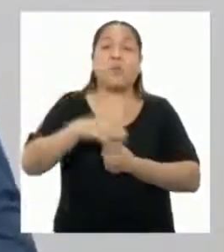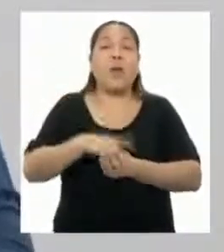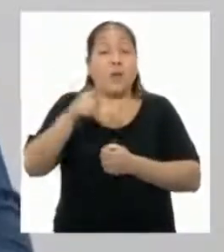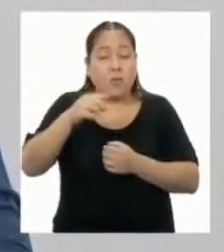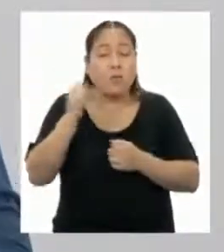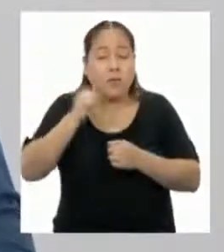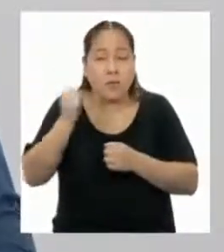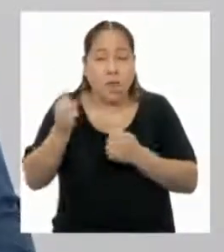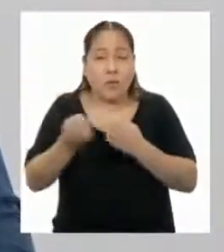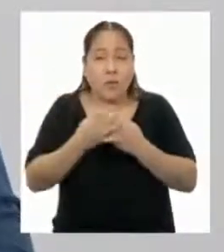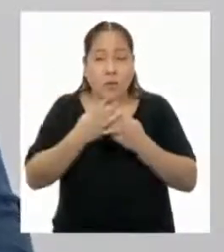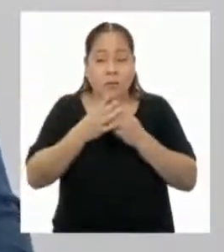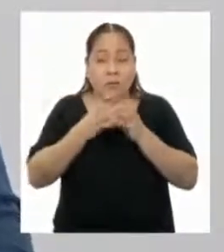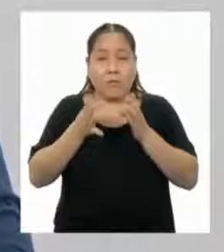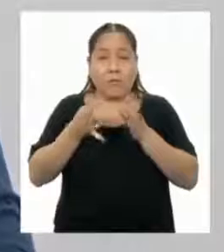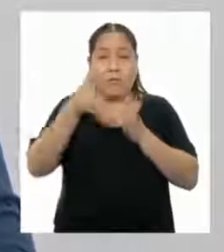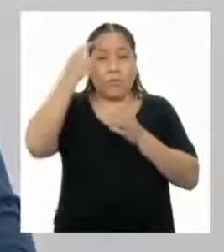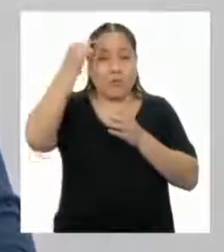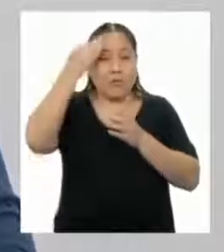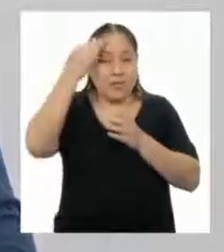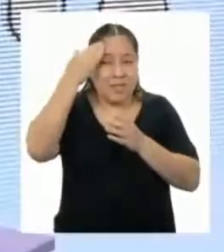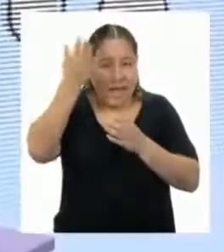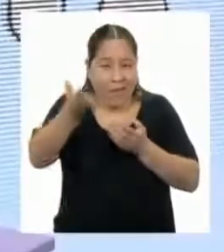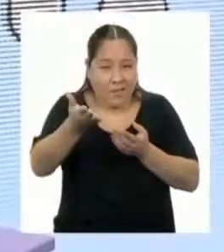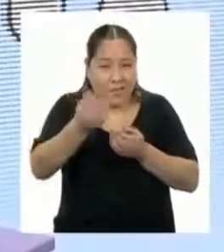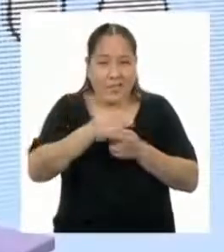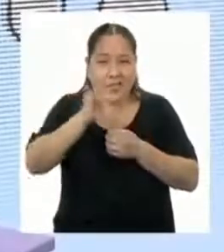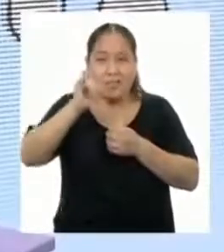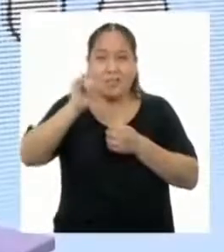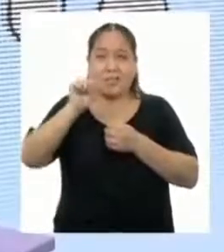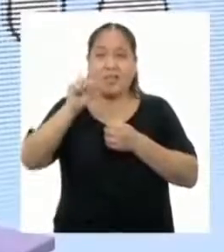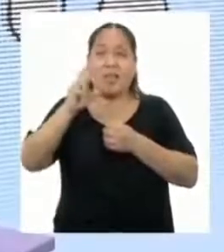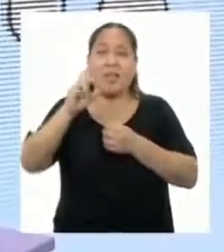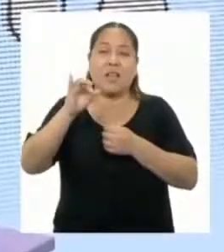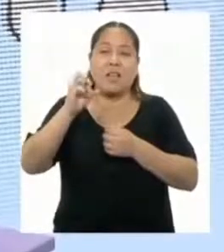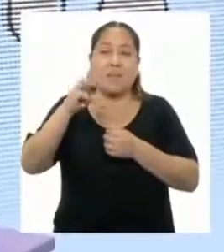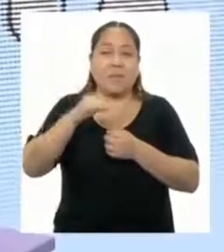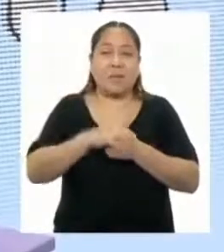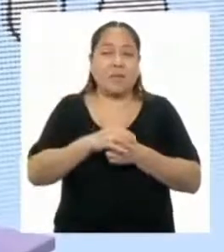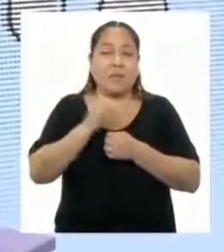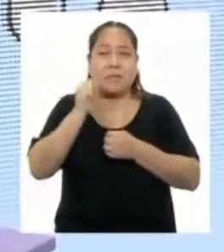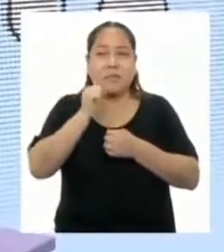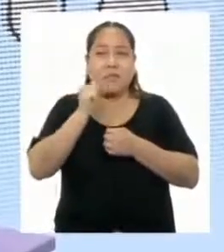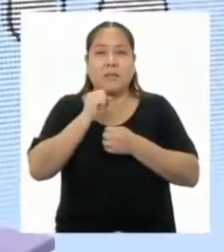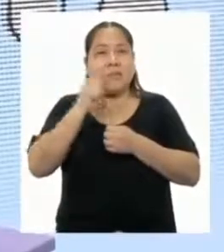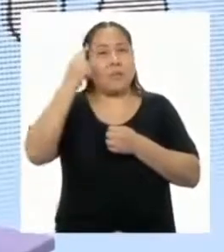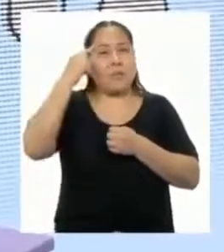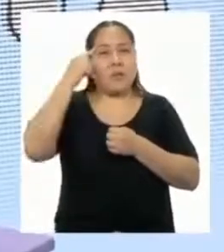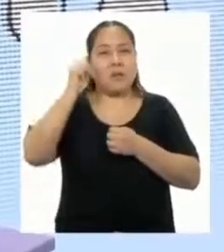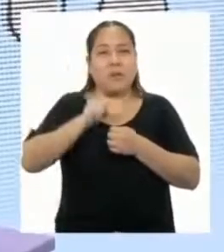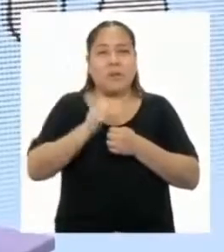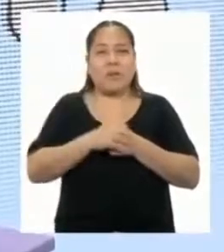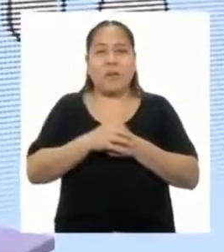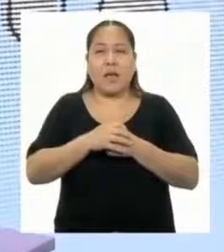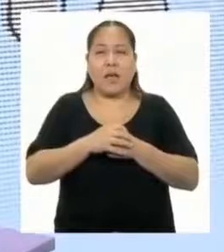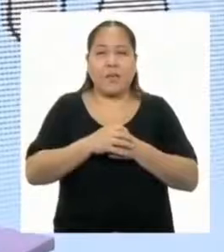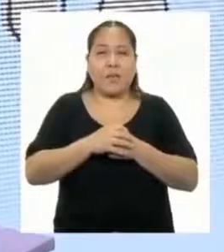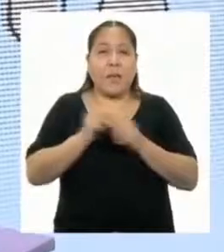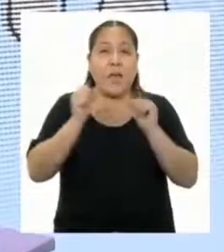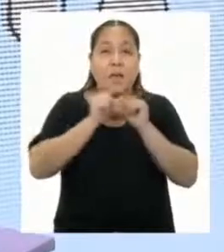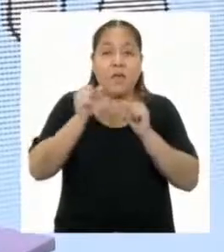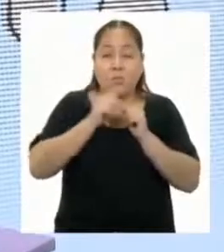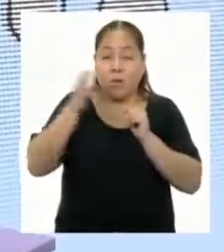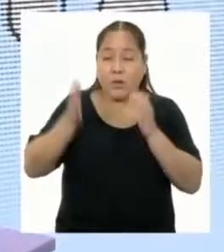fácil. Tú sabes cómo hacerlo, Jeremis. Sí, creo que sí. ¿El número